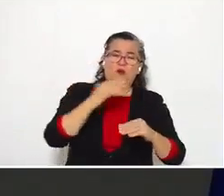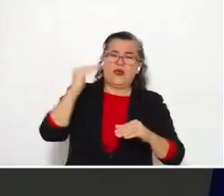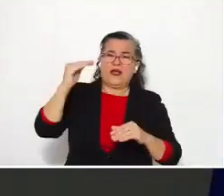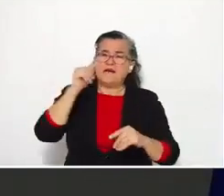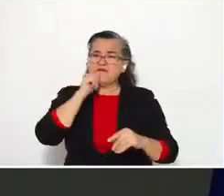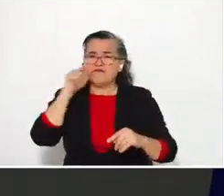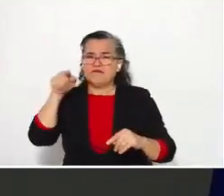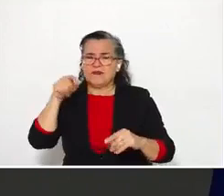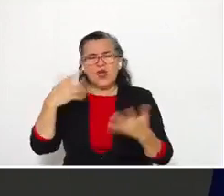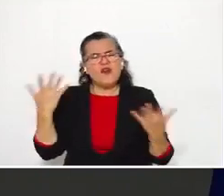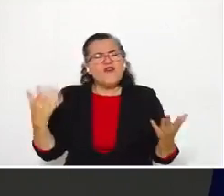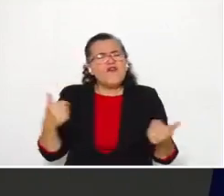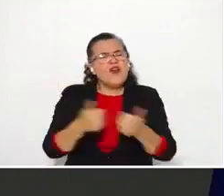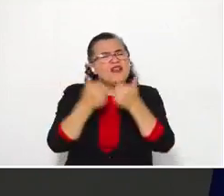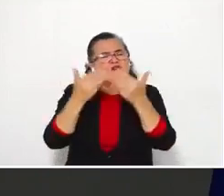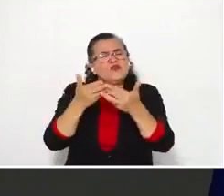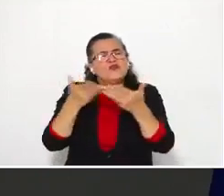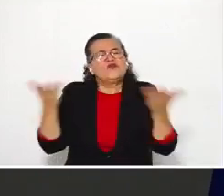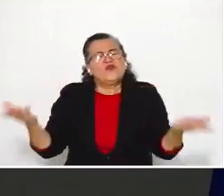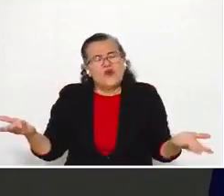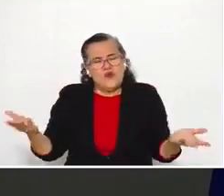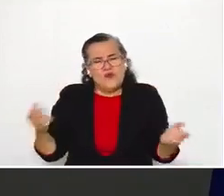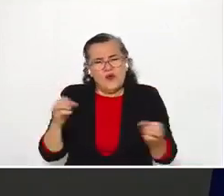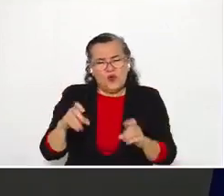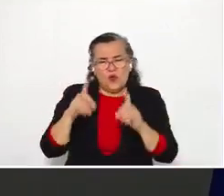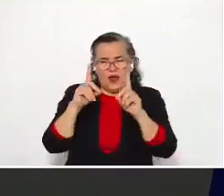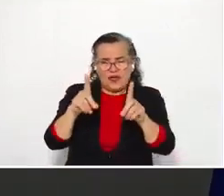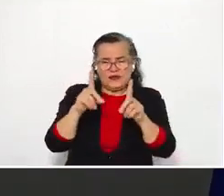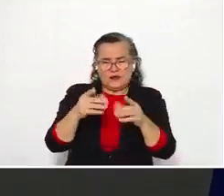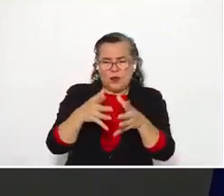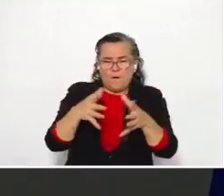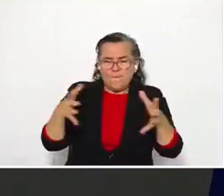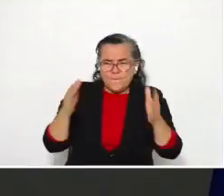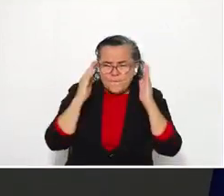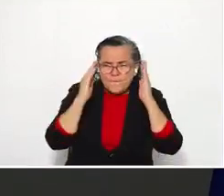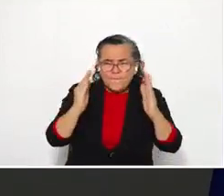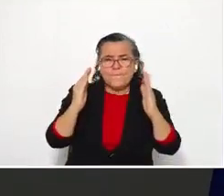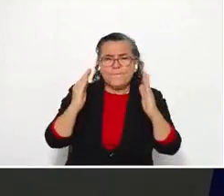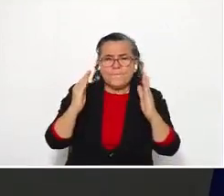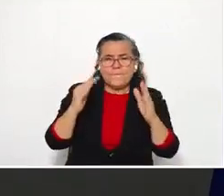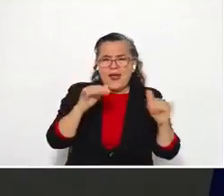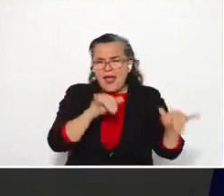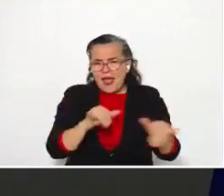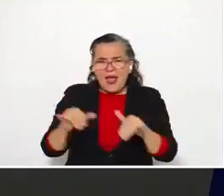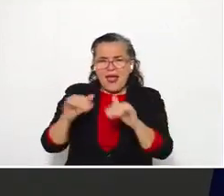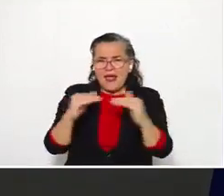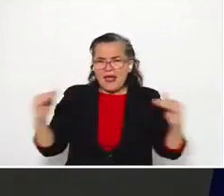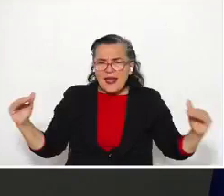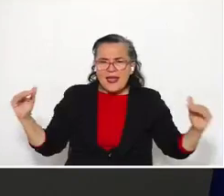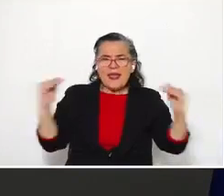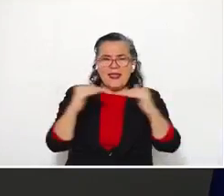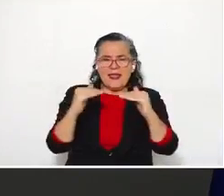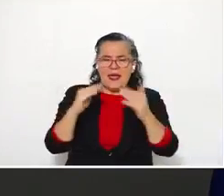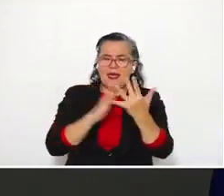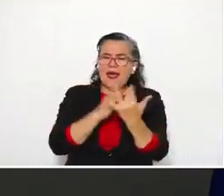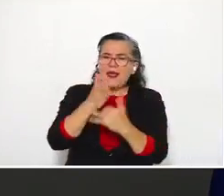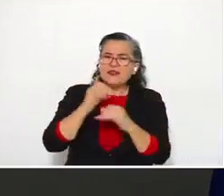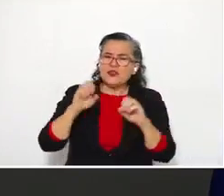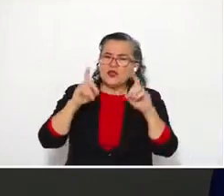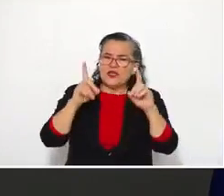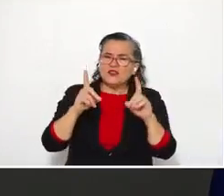retos que nos propone el Estado de la Educación de ampliar la cobertura, la equidad en el acceso a la educación